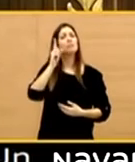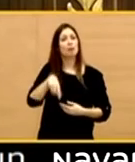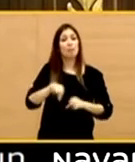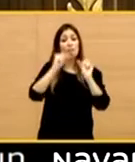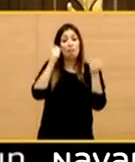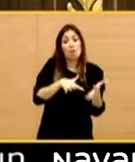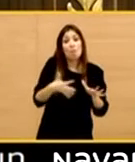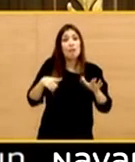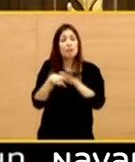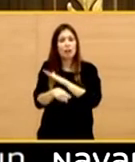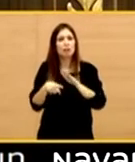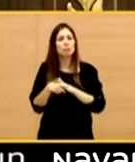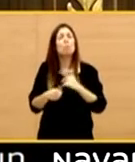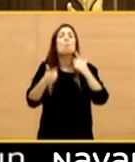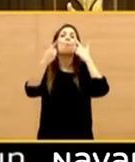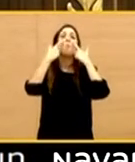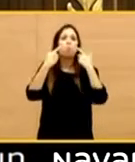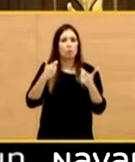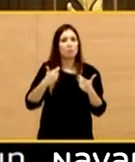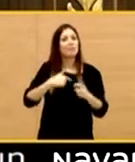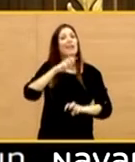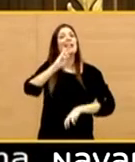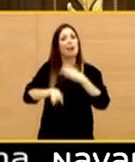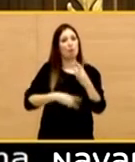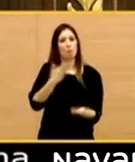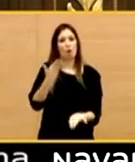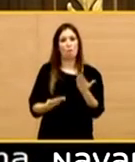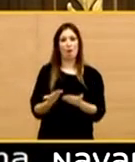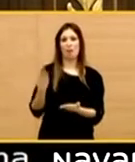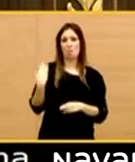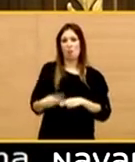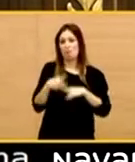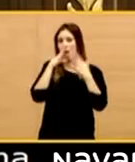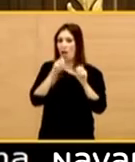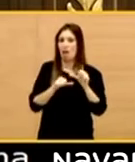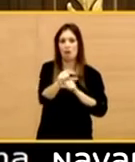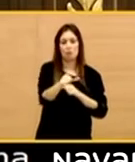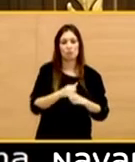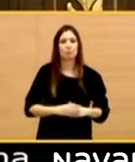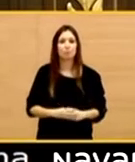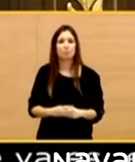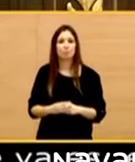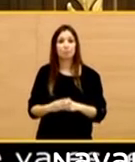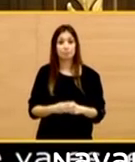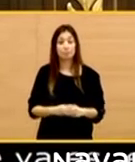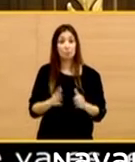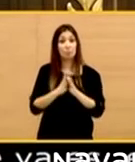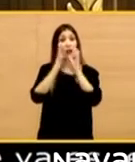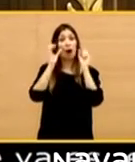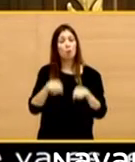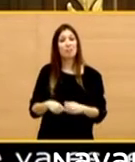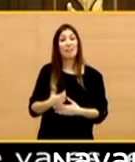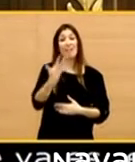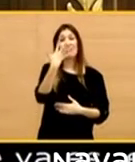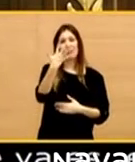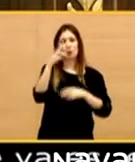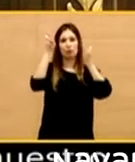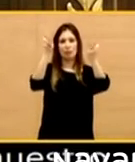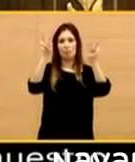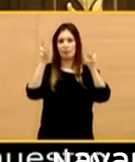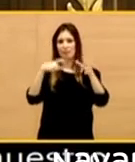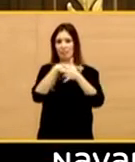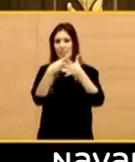es en sí misma una reforma de la vida política en nuestro país. El acuerdo presenta soluciones a los cinco grandes desafíos que hoy componen